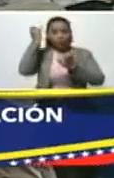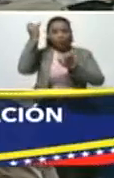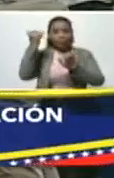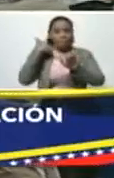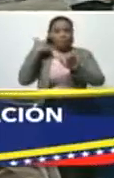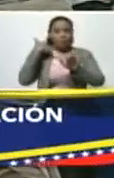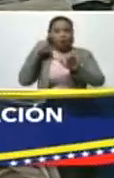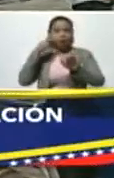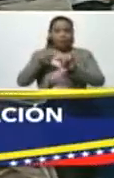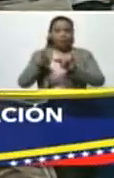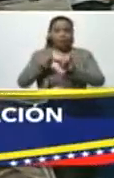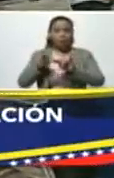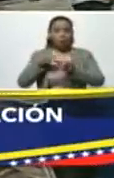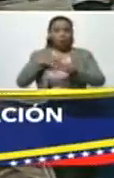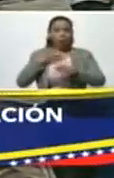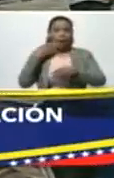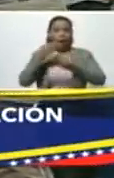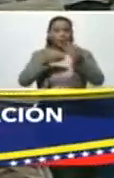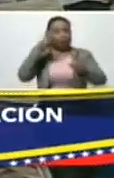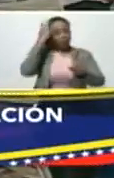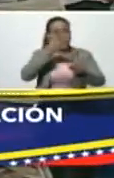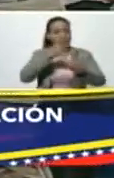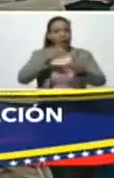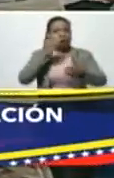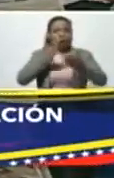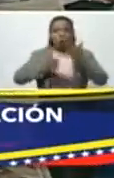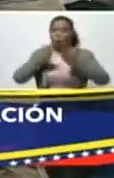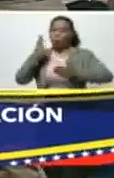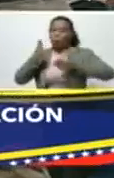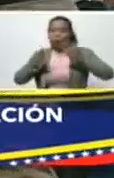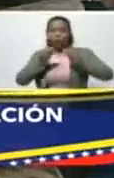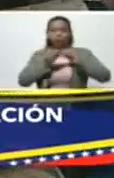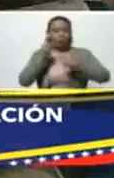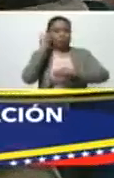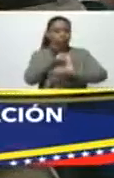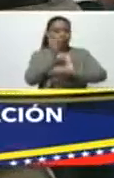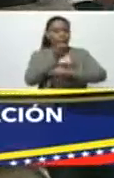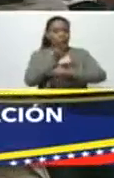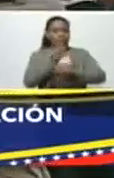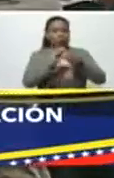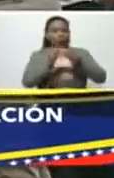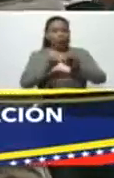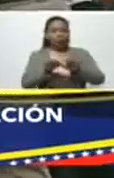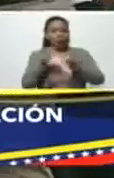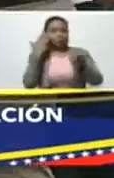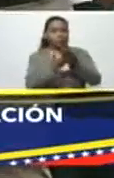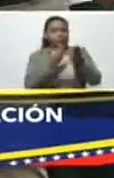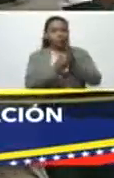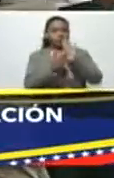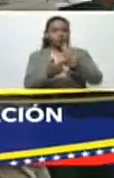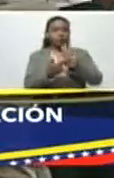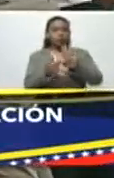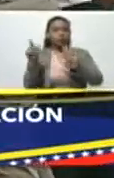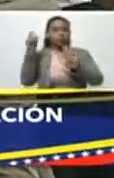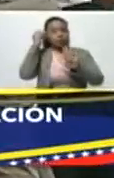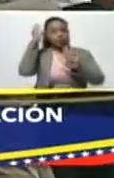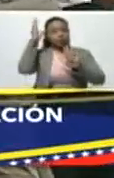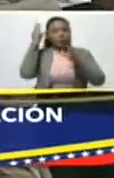para poderle dar instrucciones a los robots y ellos poder demostrar así sus capacidades